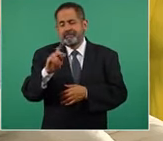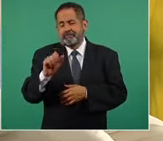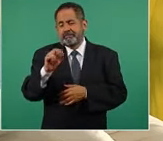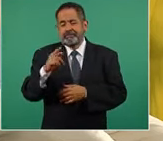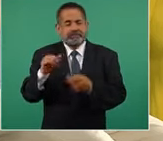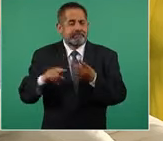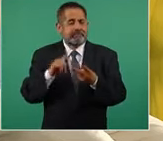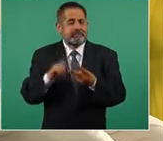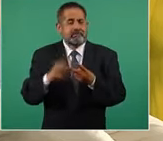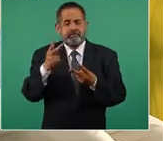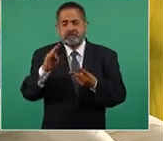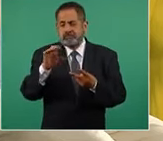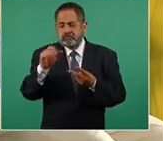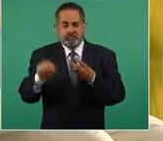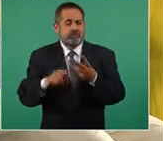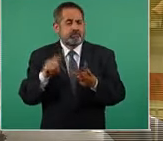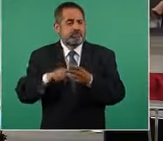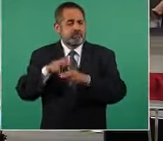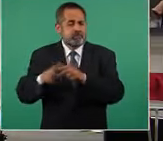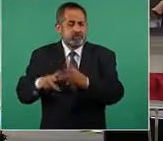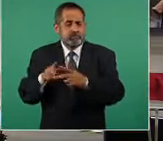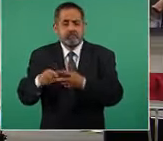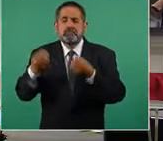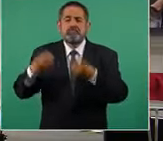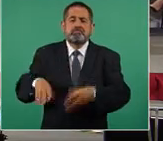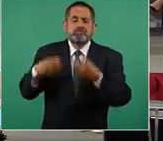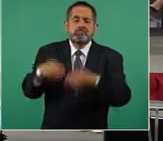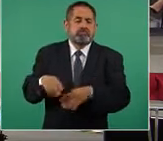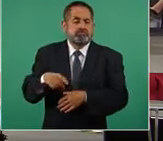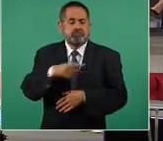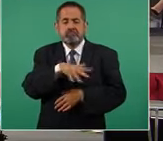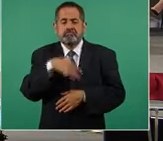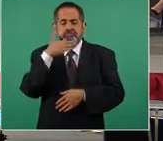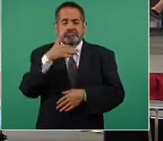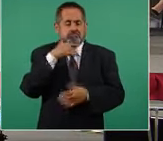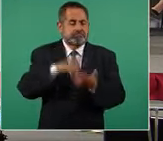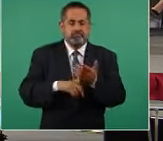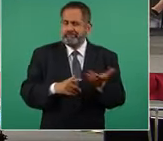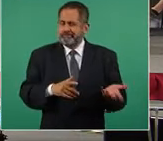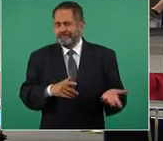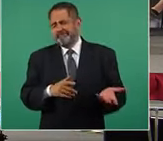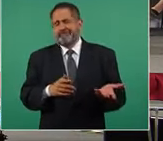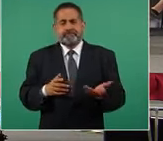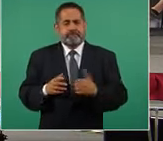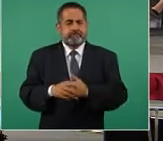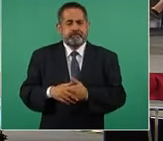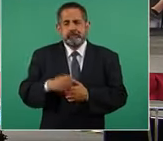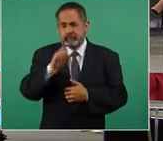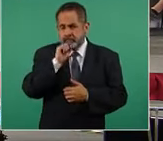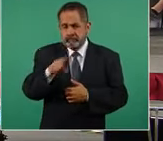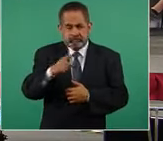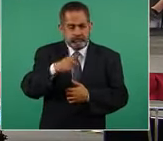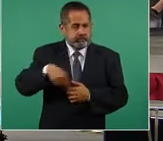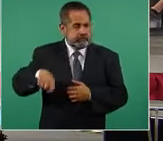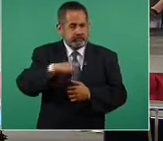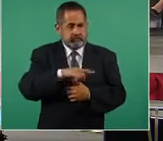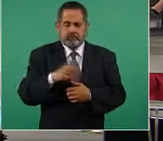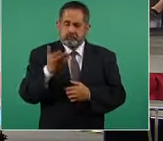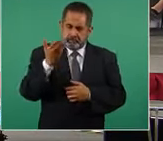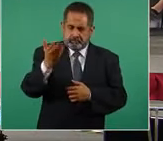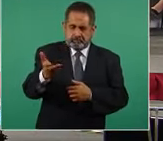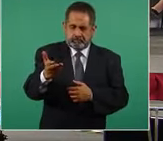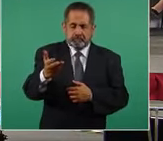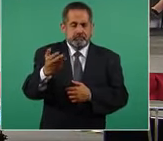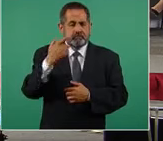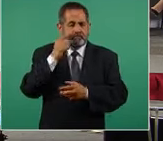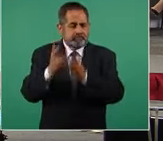la refinería de Dos Bocas, donde podrían participar. Este grupo de cooperativistas también solicita o